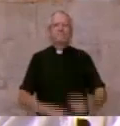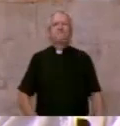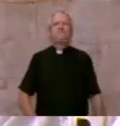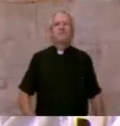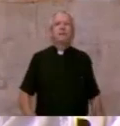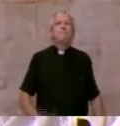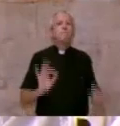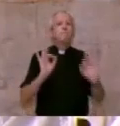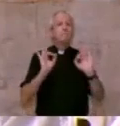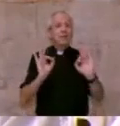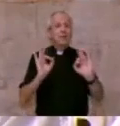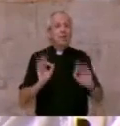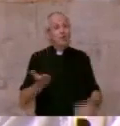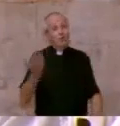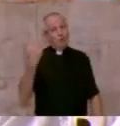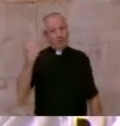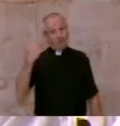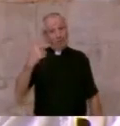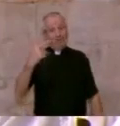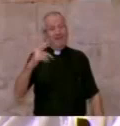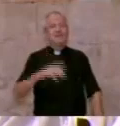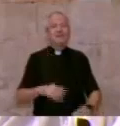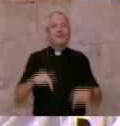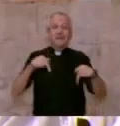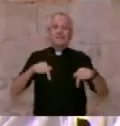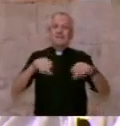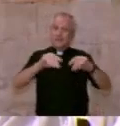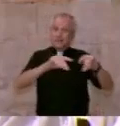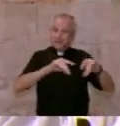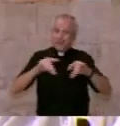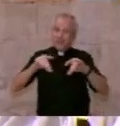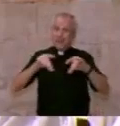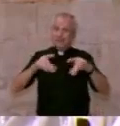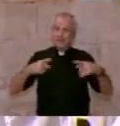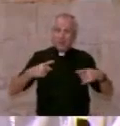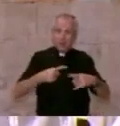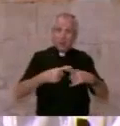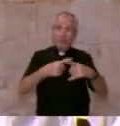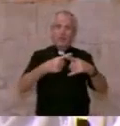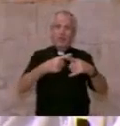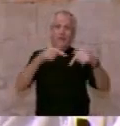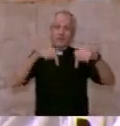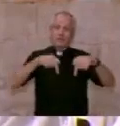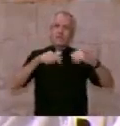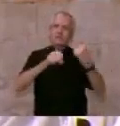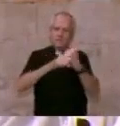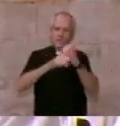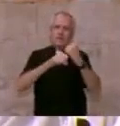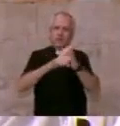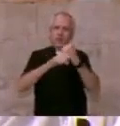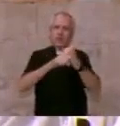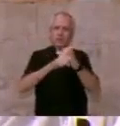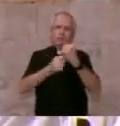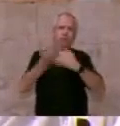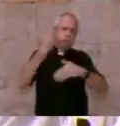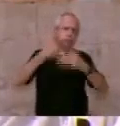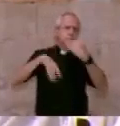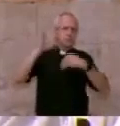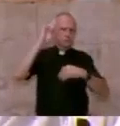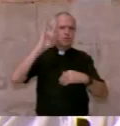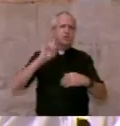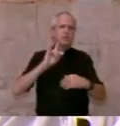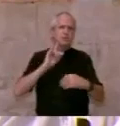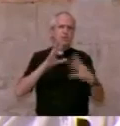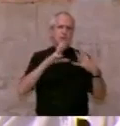cultivas. Pero, como decía, esta es tierra de cruce y desde aquí se ha trabajado históricamente por